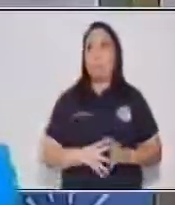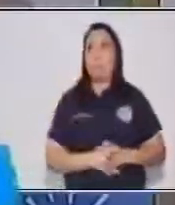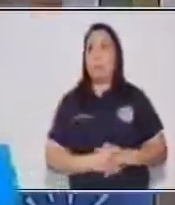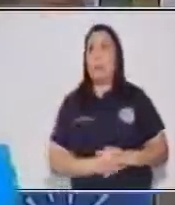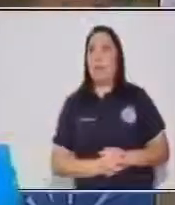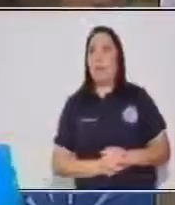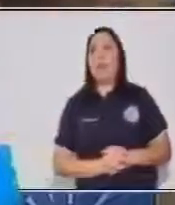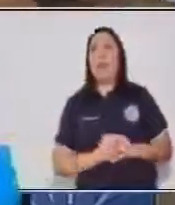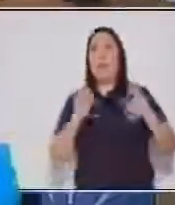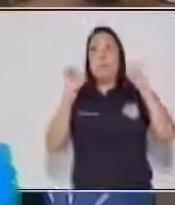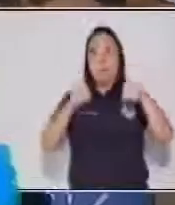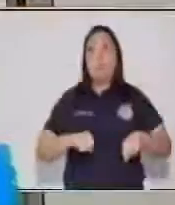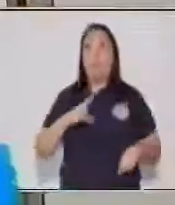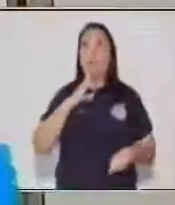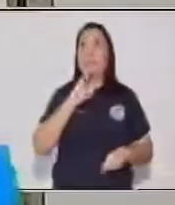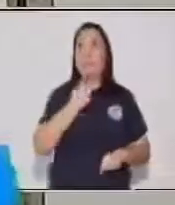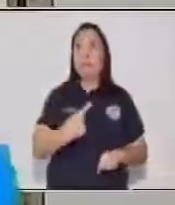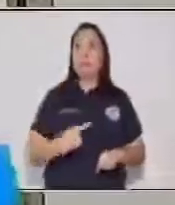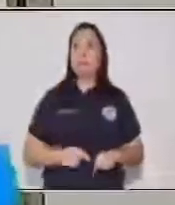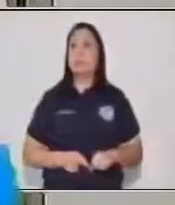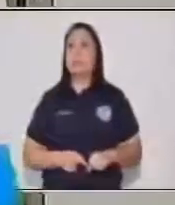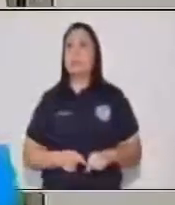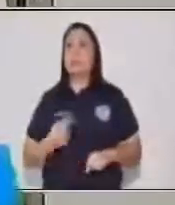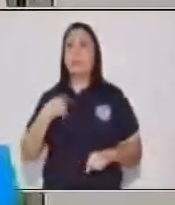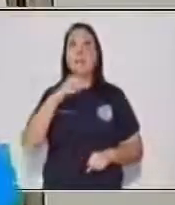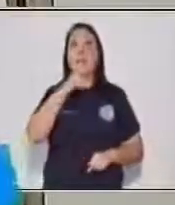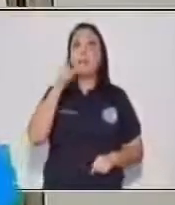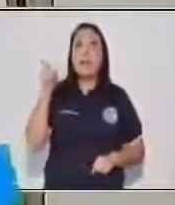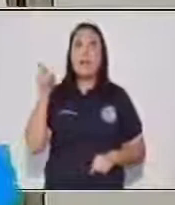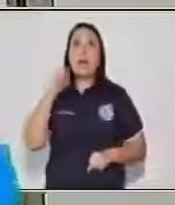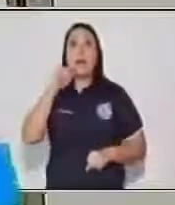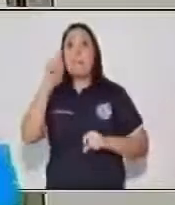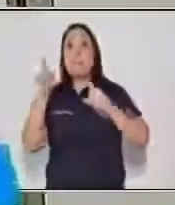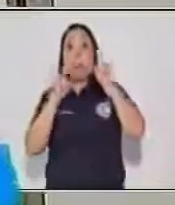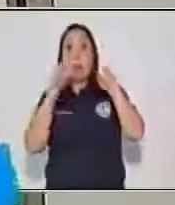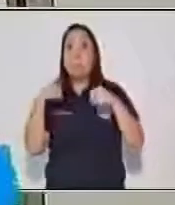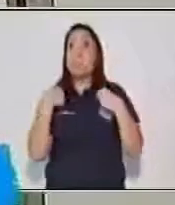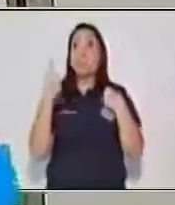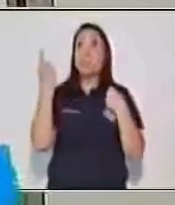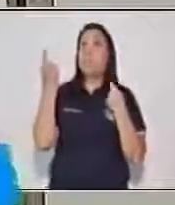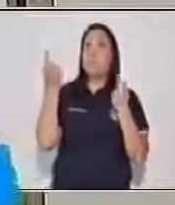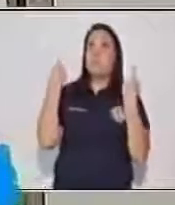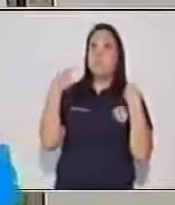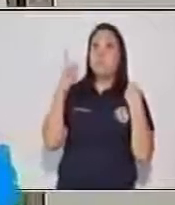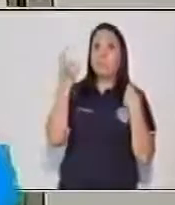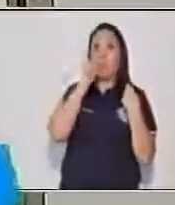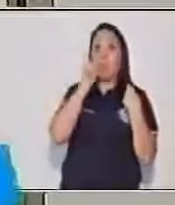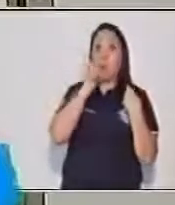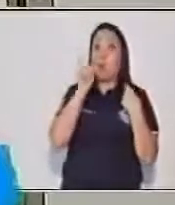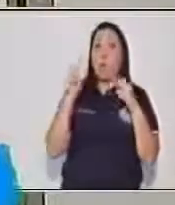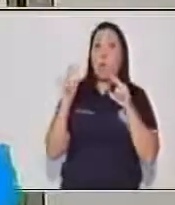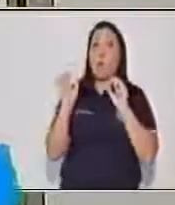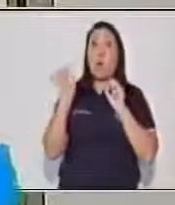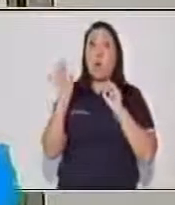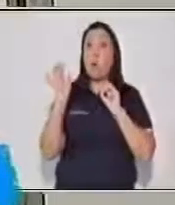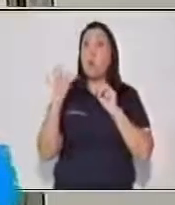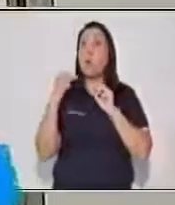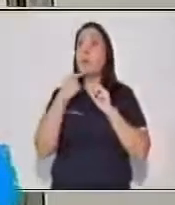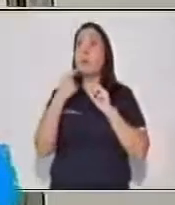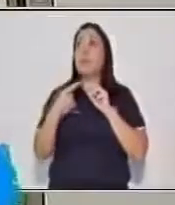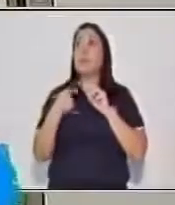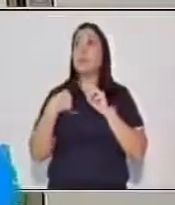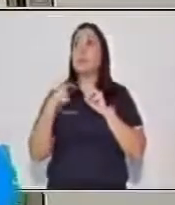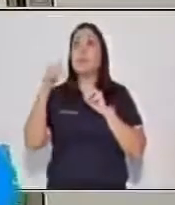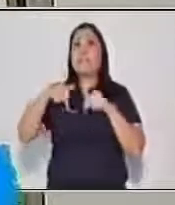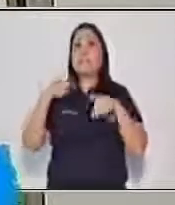Puedes decir, si hay alguna pregunta que tú no conoces en ese momento, puedes cerrar con la frase